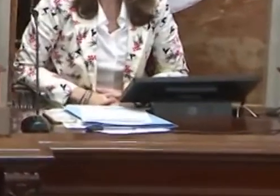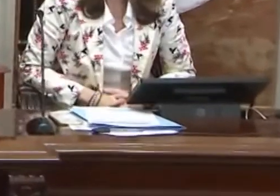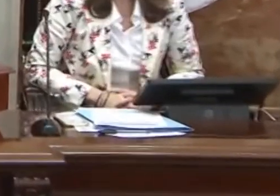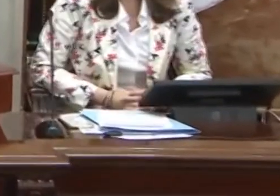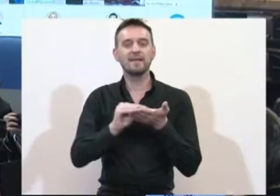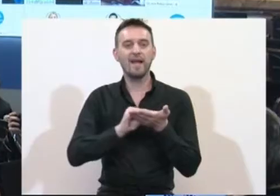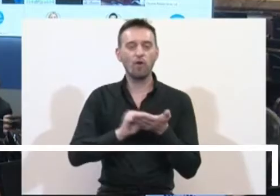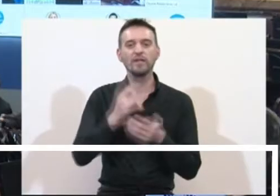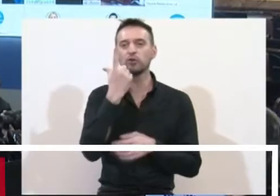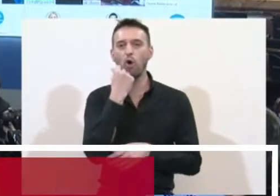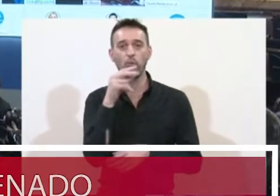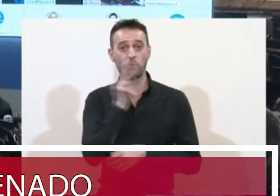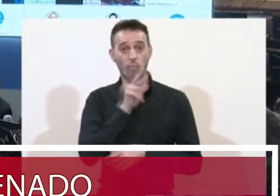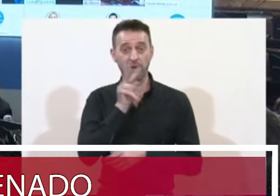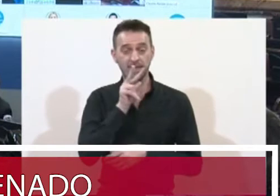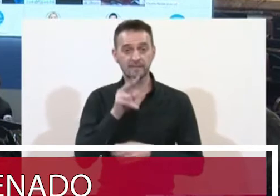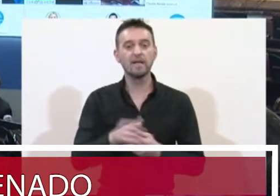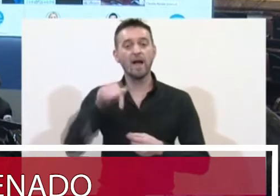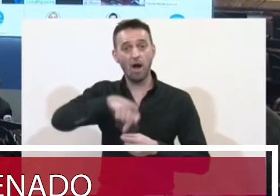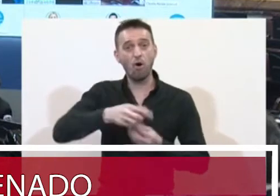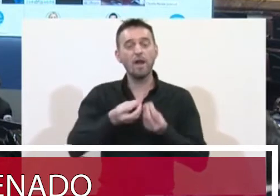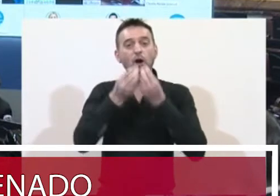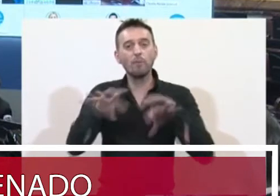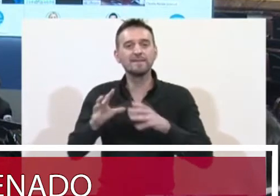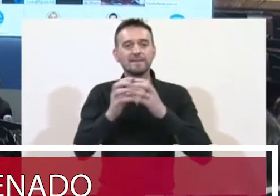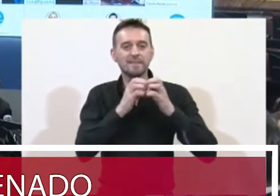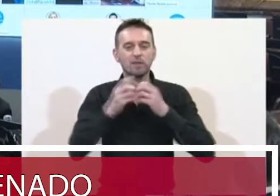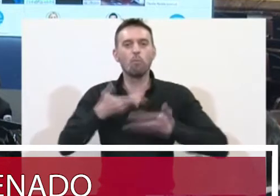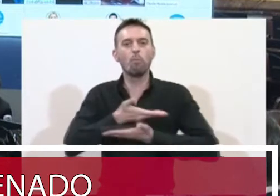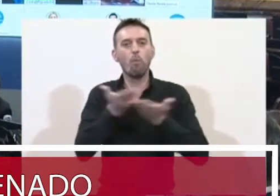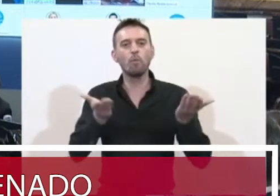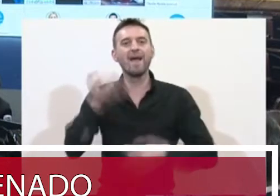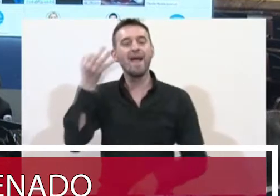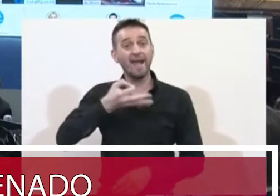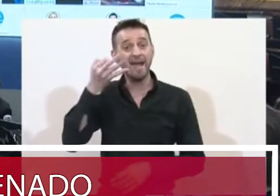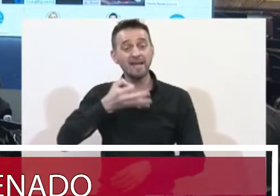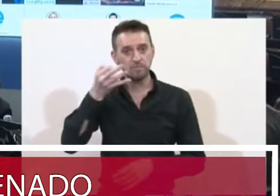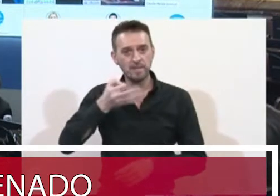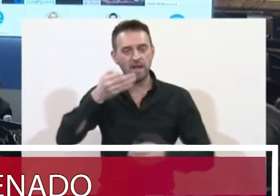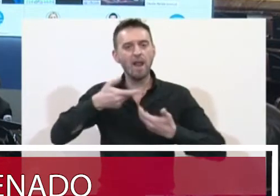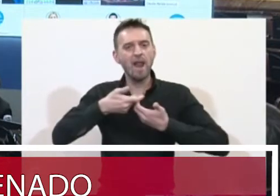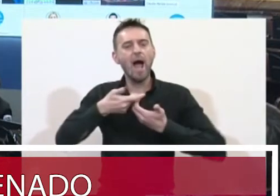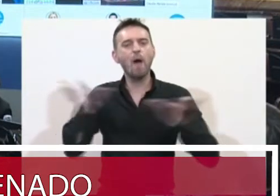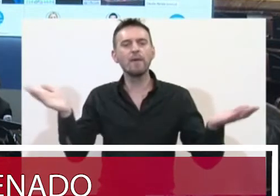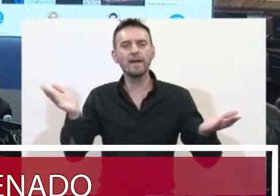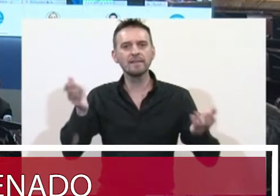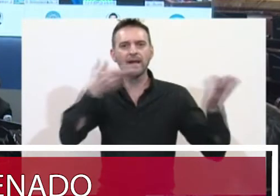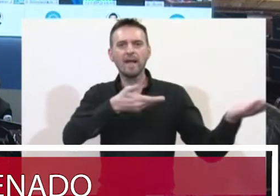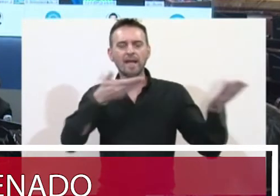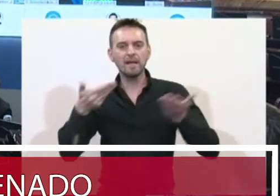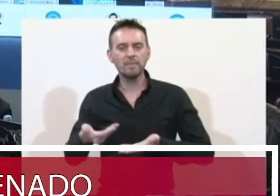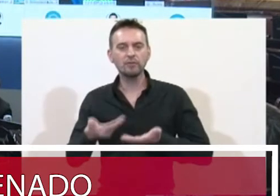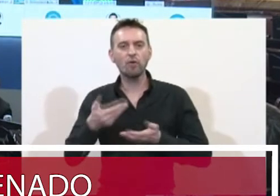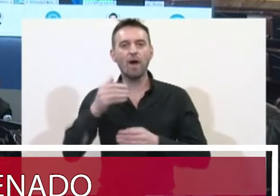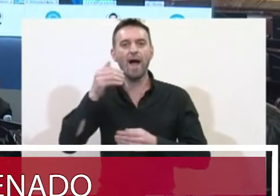los legisladores convirtieron en ley el nuevo régimen jubilatorio de jueces y diplomáticos. Entre los decretos emitidos por el presidente desde que